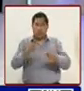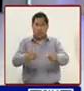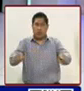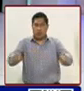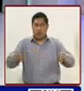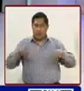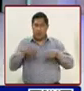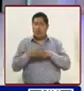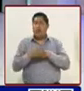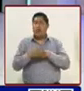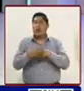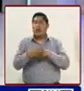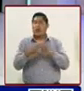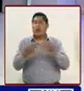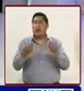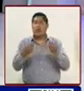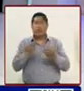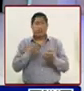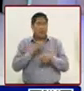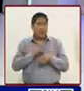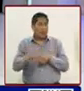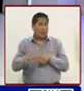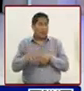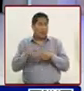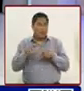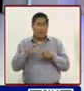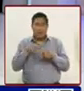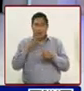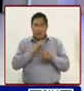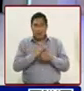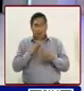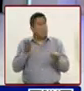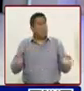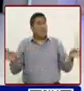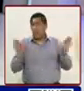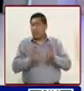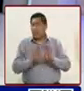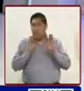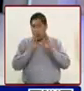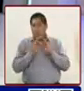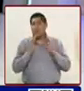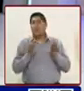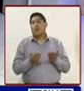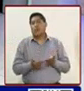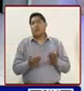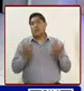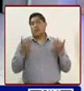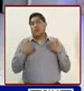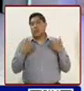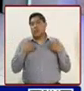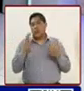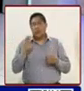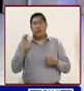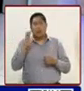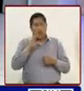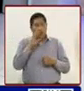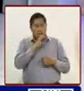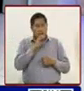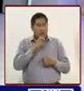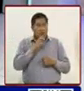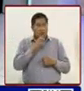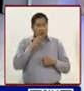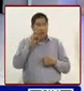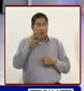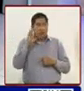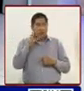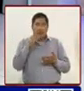este terreno, pues el ministerio ha enviado ese comunicado de cerrar este colegio y que, bueno, tengan que buscar en todo caso más